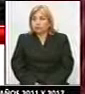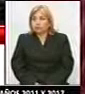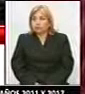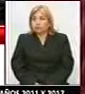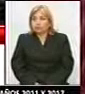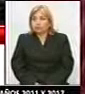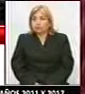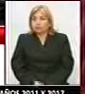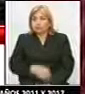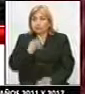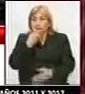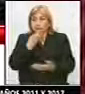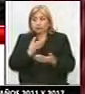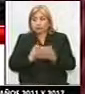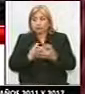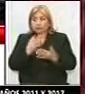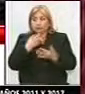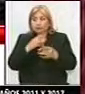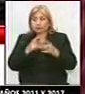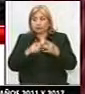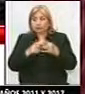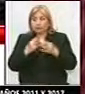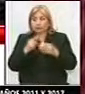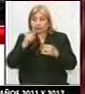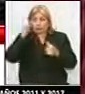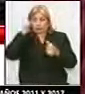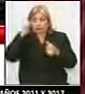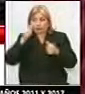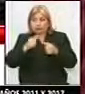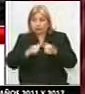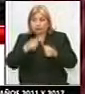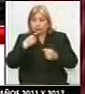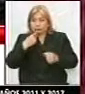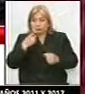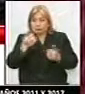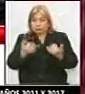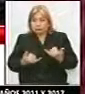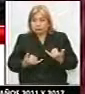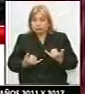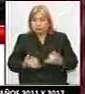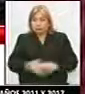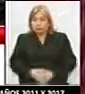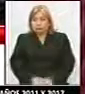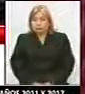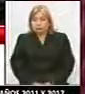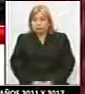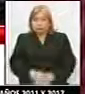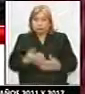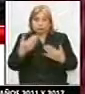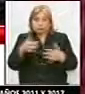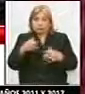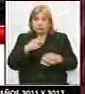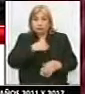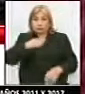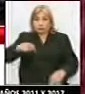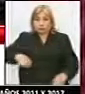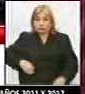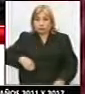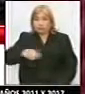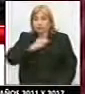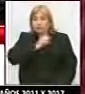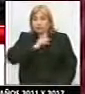Muy bien. Yo quería empezar por recordar que usted es actualmente y ha desempeñado el cargo de presidente de gobierno